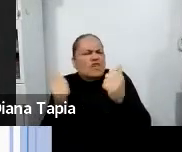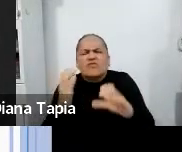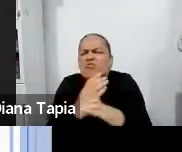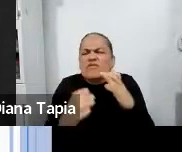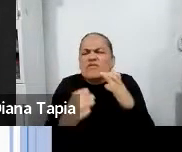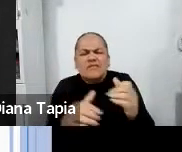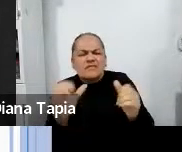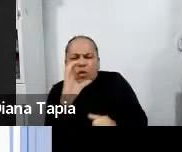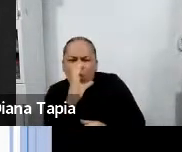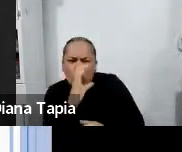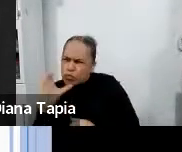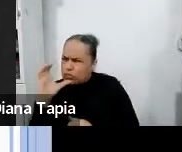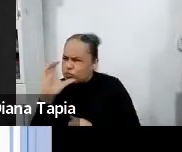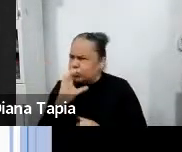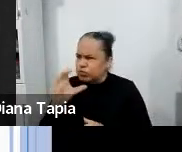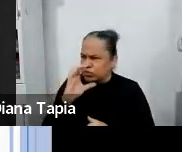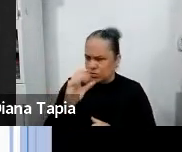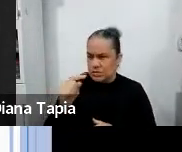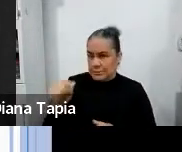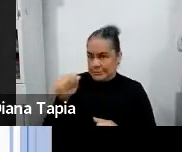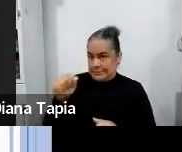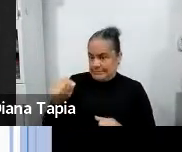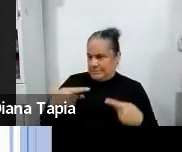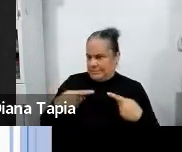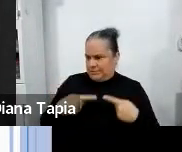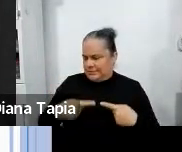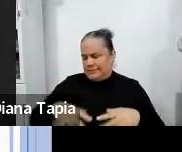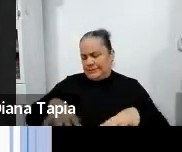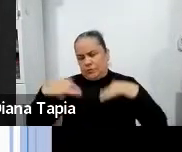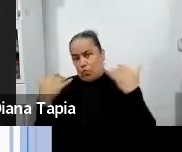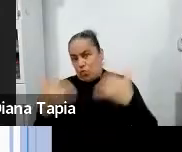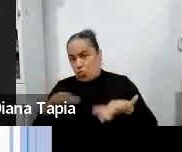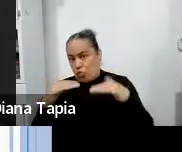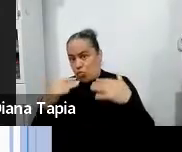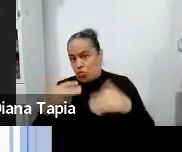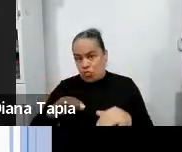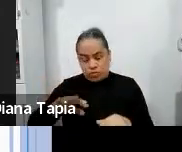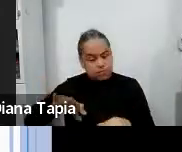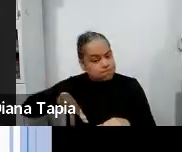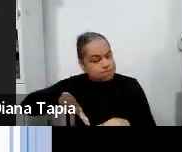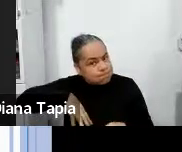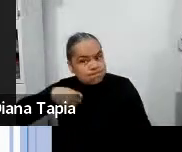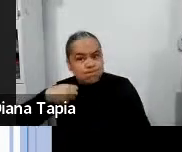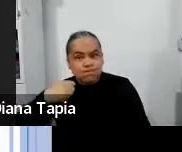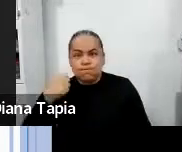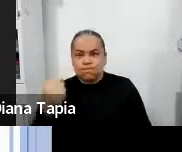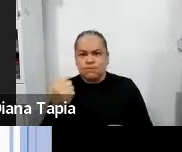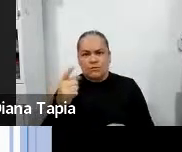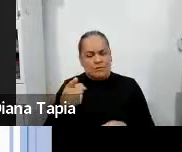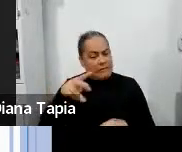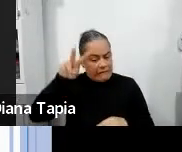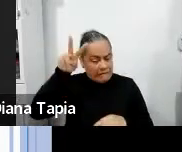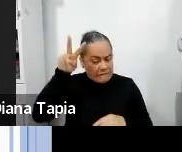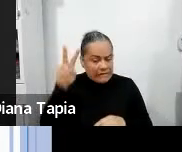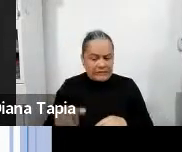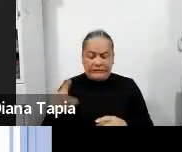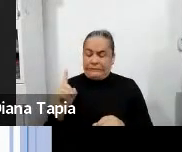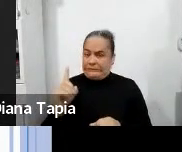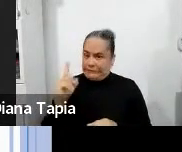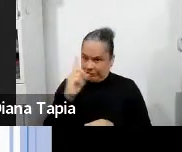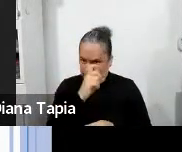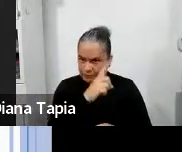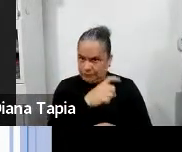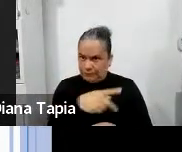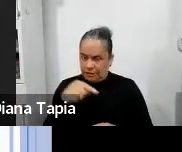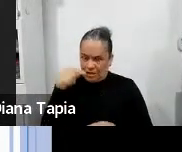ellas implica un esfuerzo súper elevado y tenemos que tratar de entender que para ellas la parte